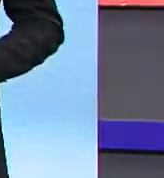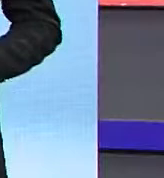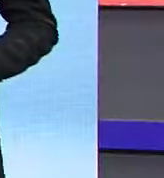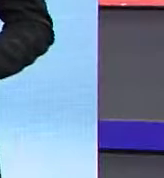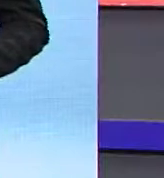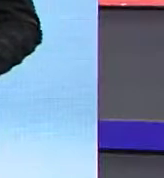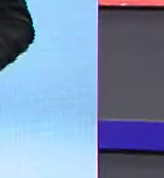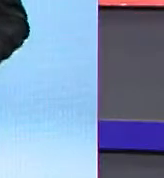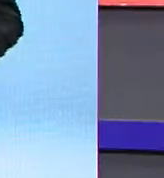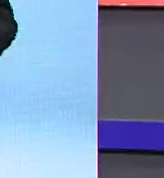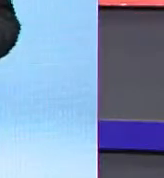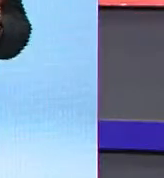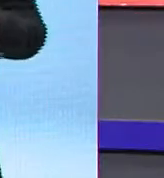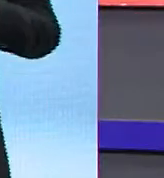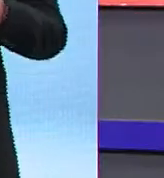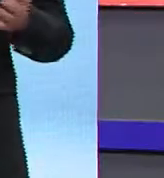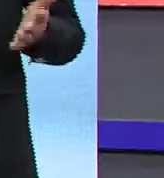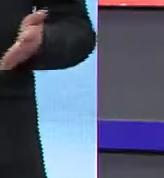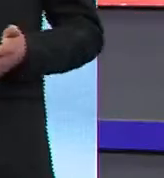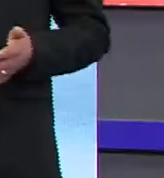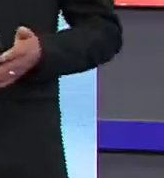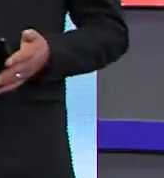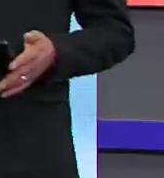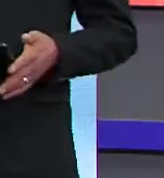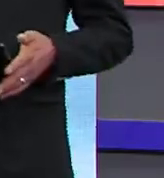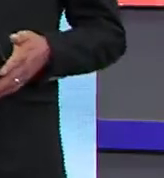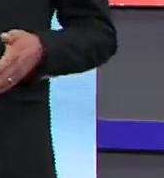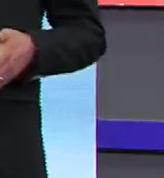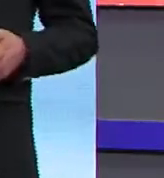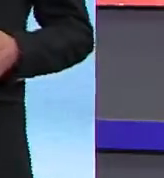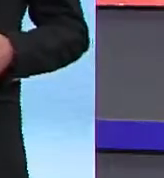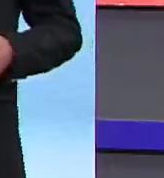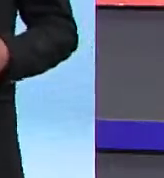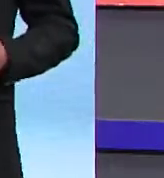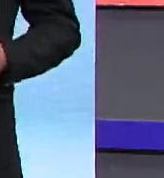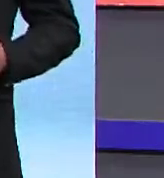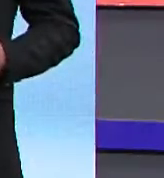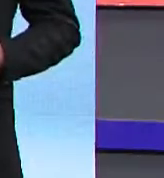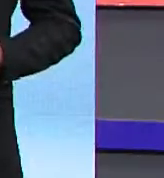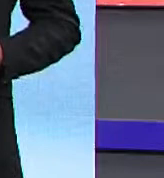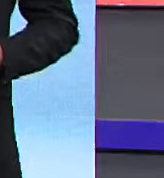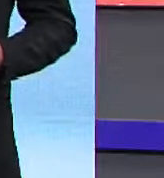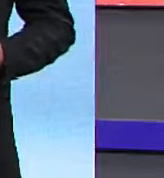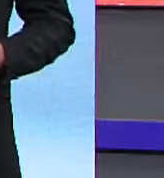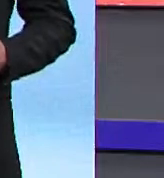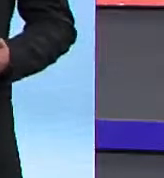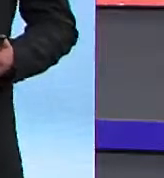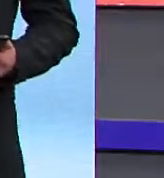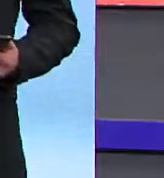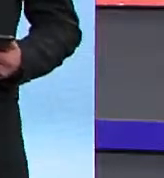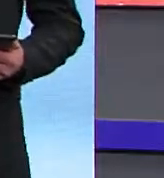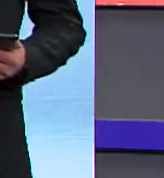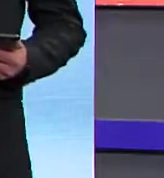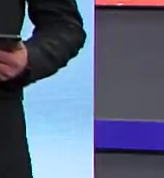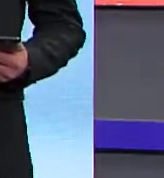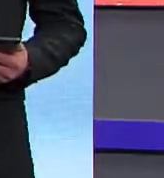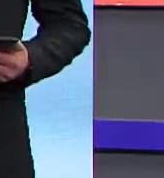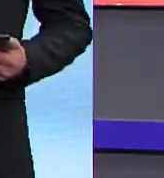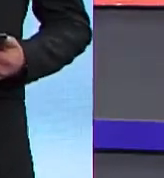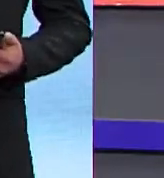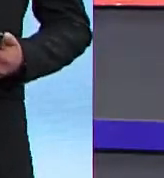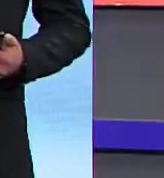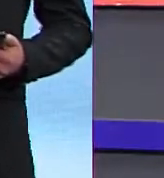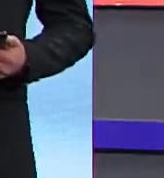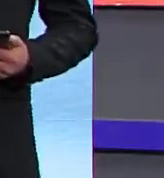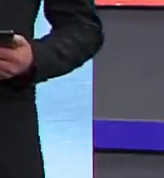la policía boliviana, este acto que se va a llevar adelante en la Casa Grande del Pueblo. Nosotros vamos a